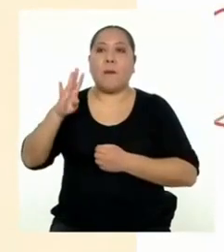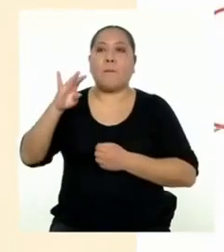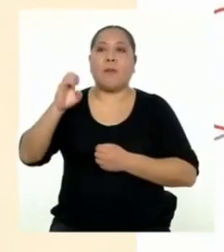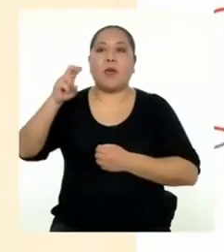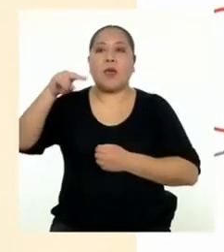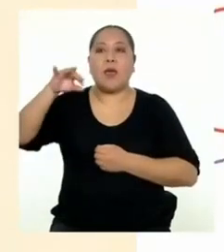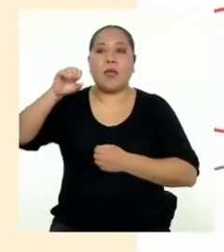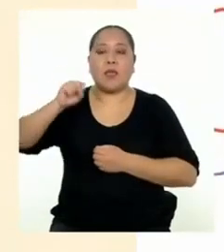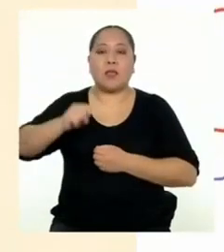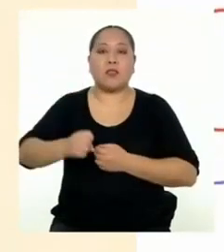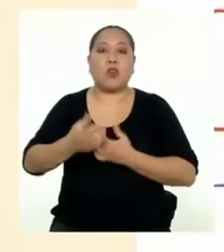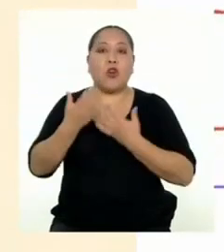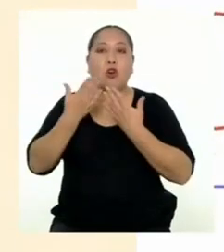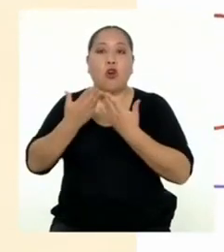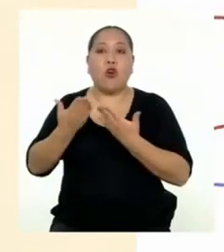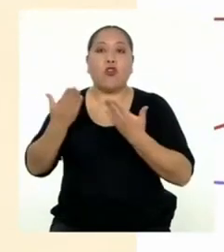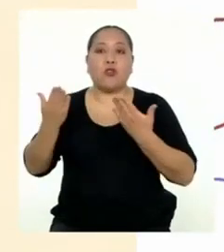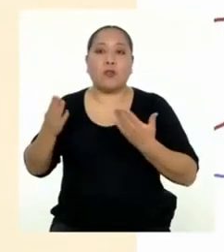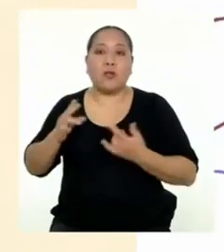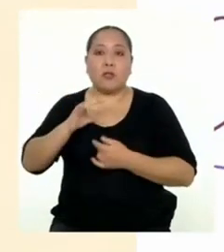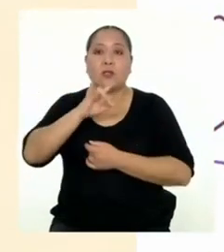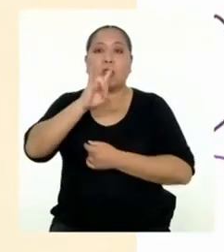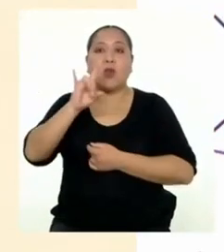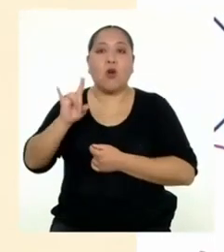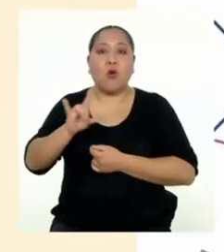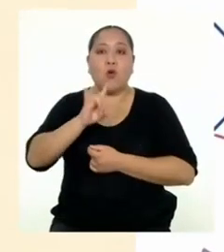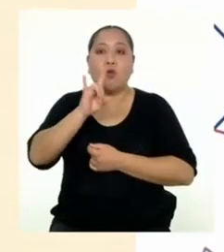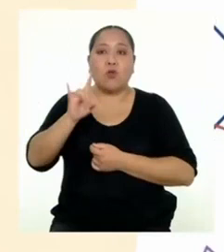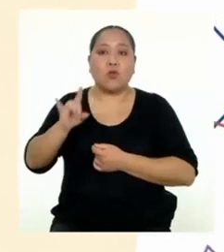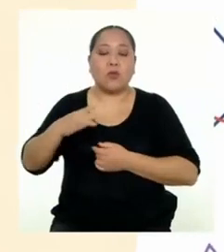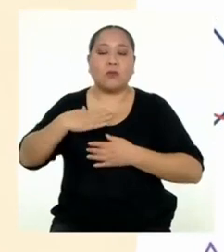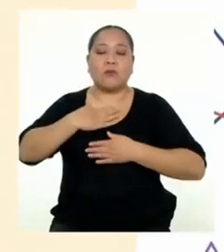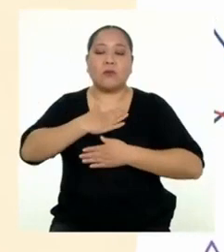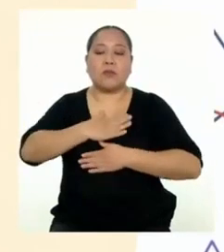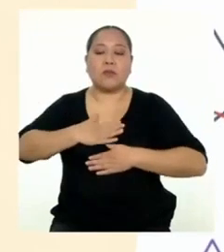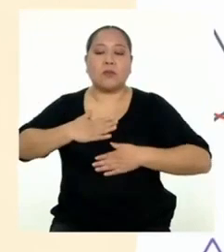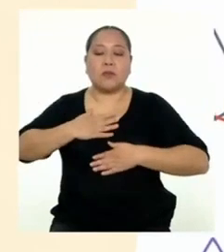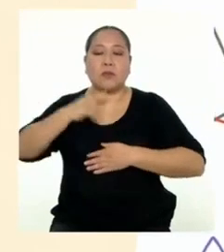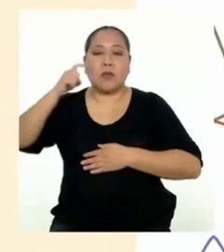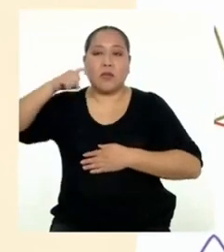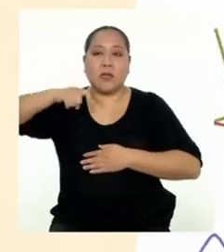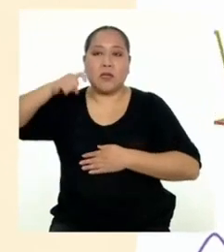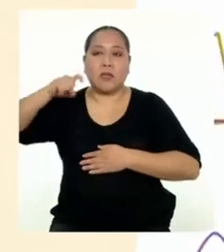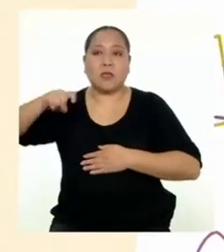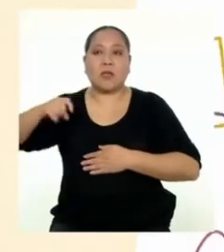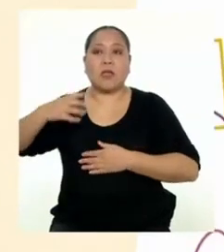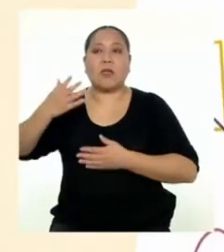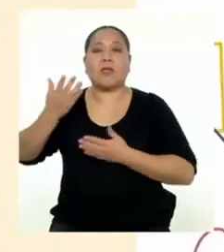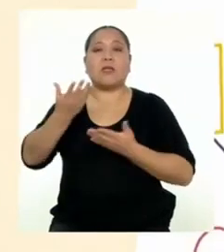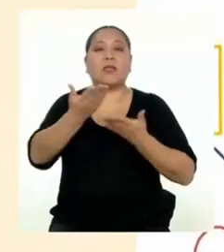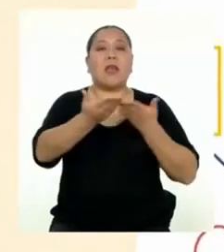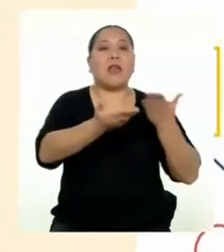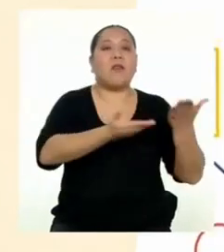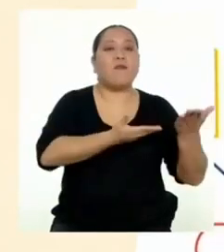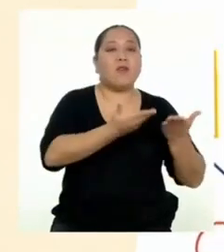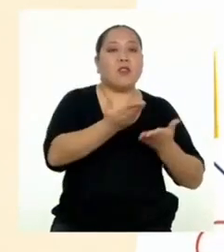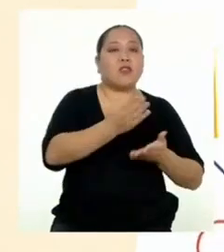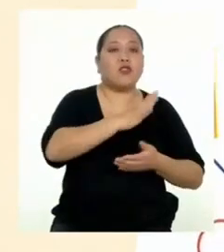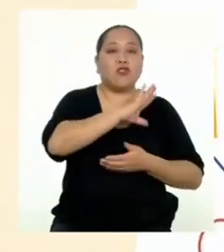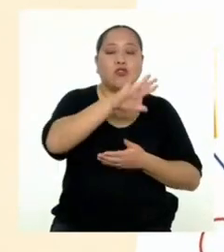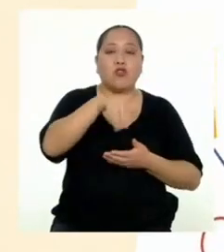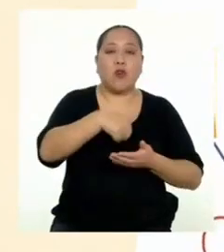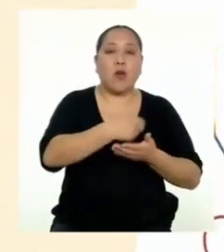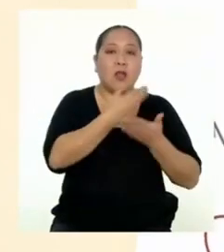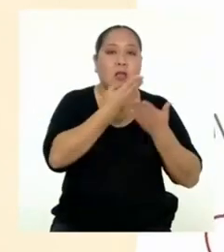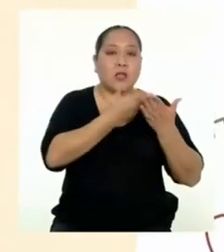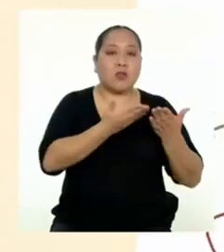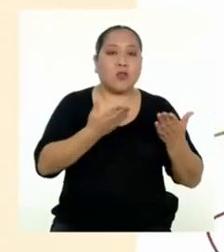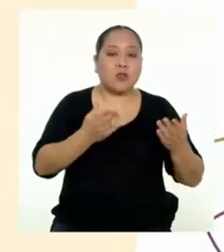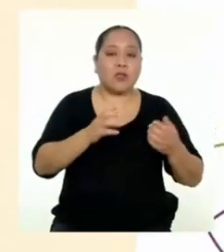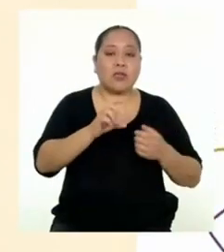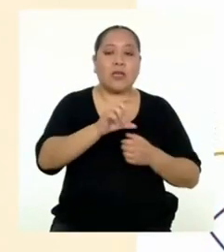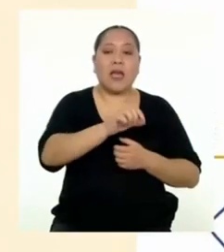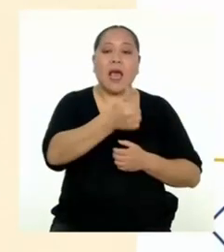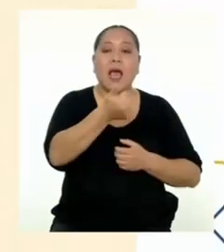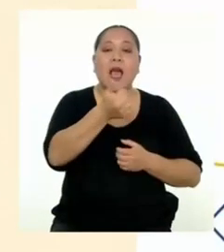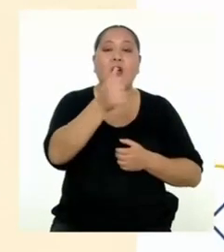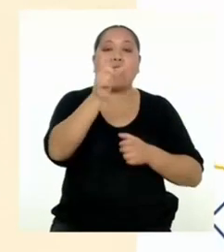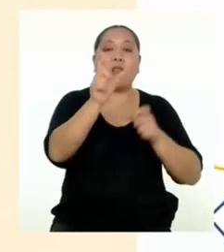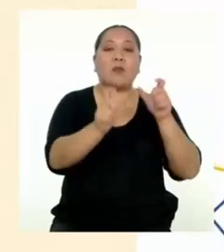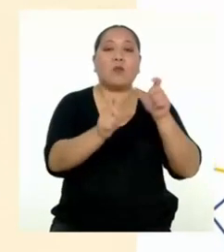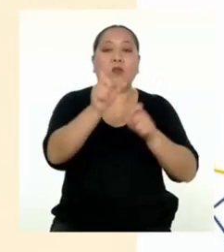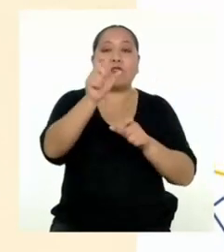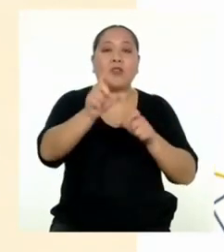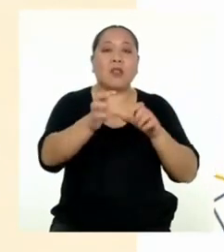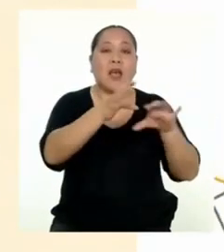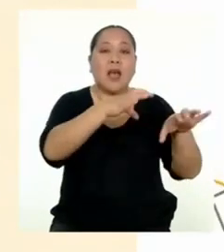bienes son todos los objetos que utilizamos para satisfacer las necesidades. Servicios son todas las actividades que realizan las personas